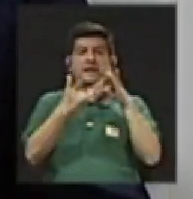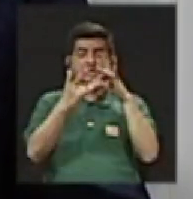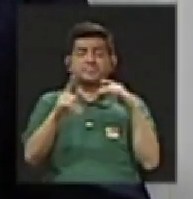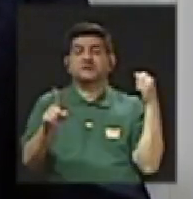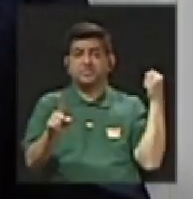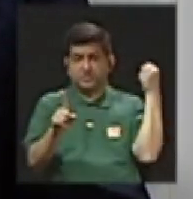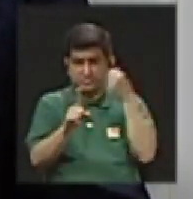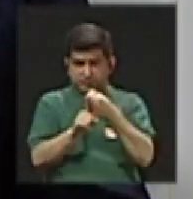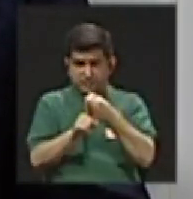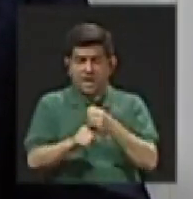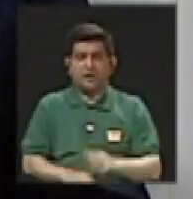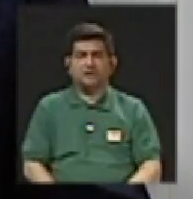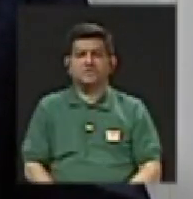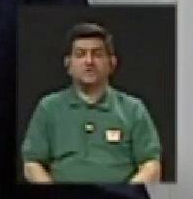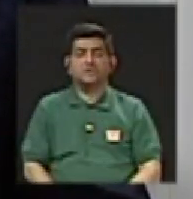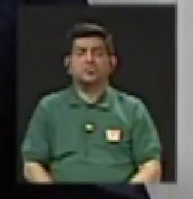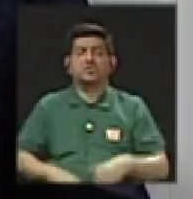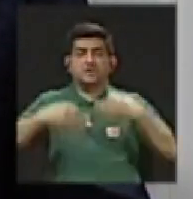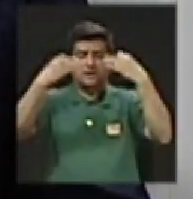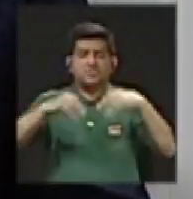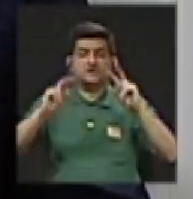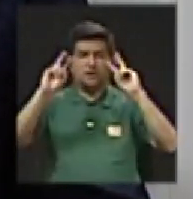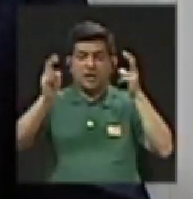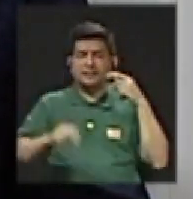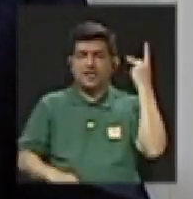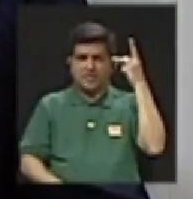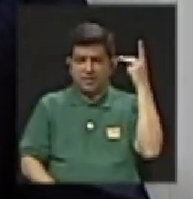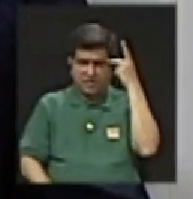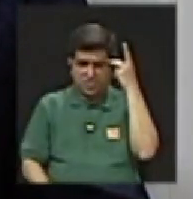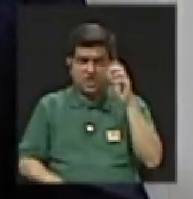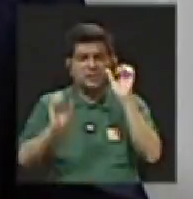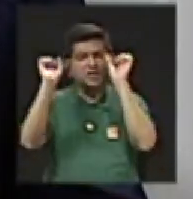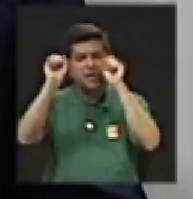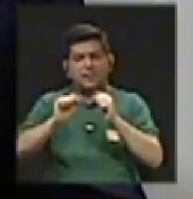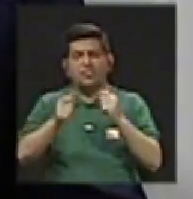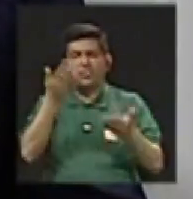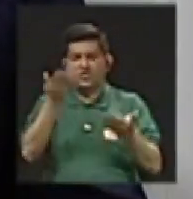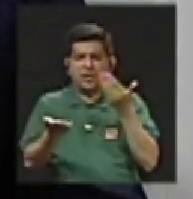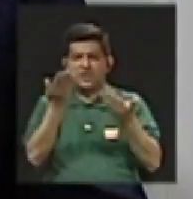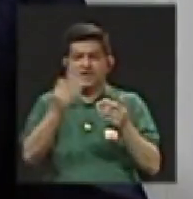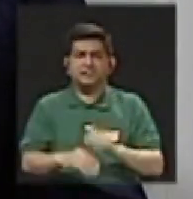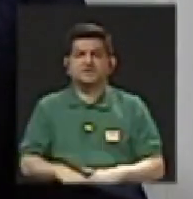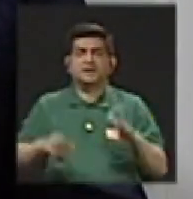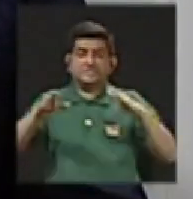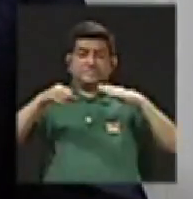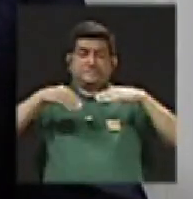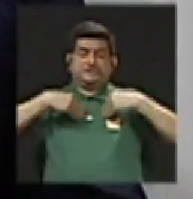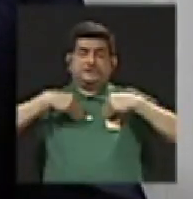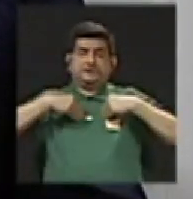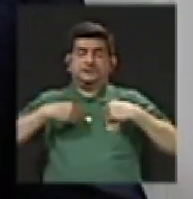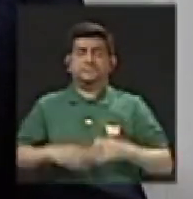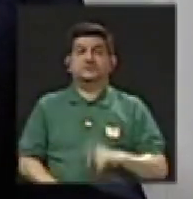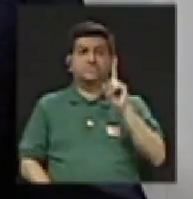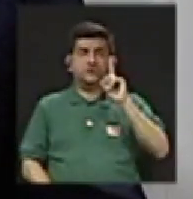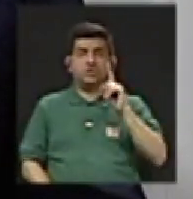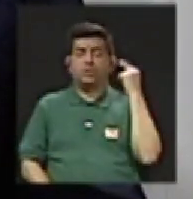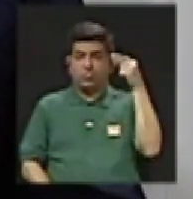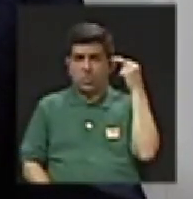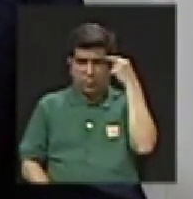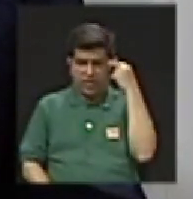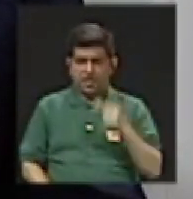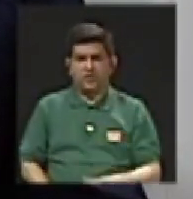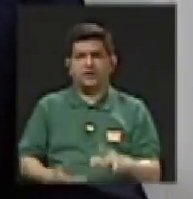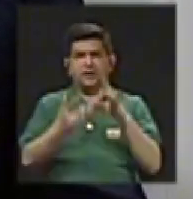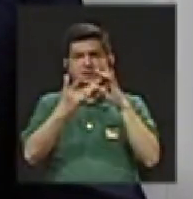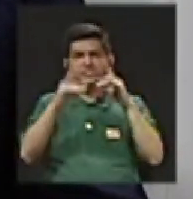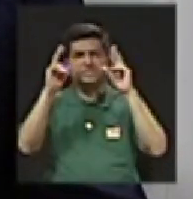impacto de posibles decisiones en temas de política que podría estar adoptando un determinado gobierno, sobre